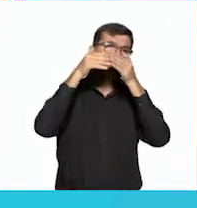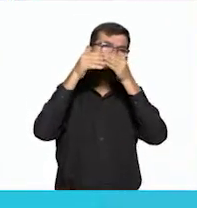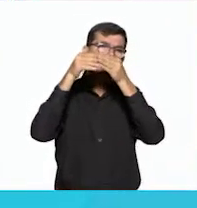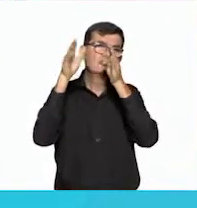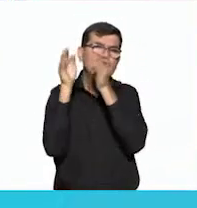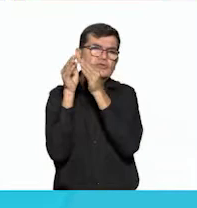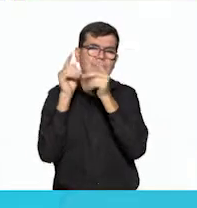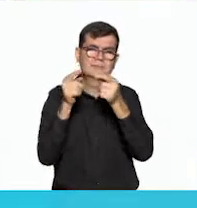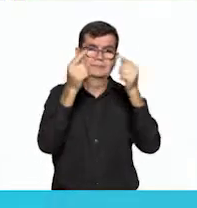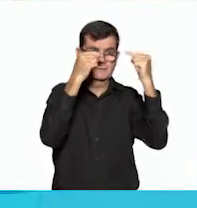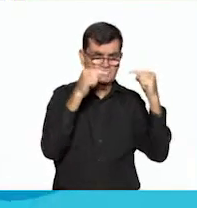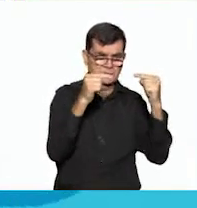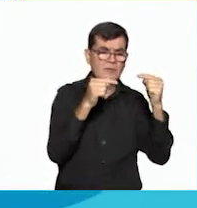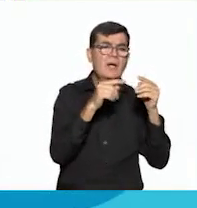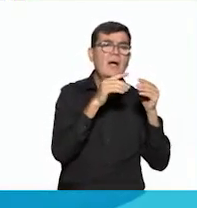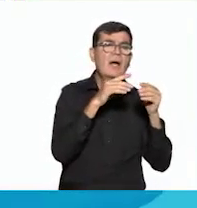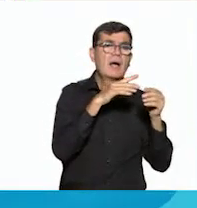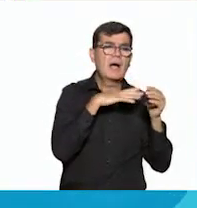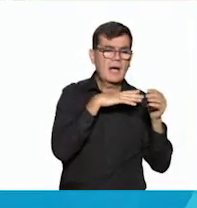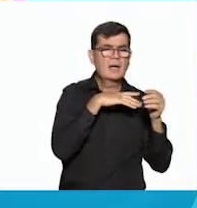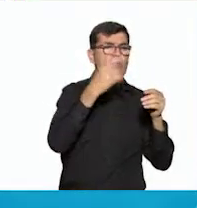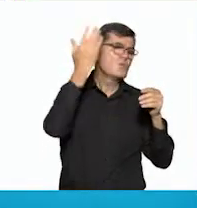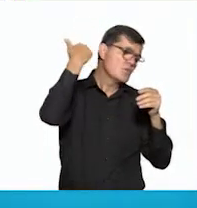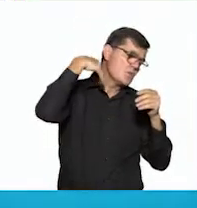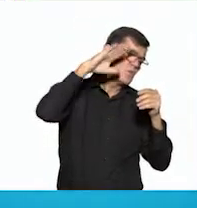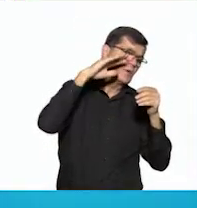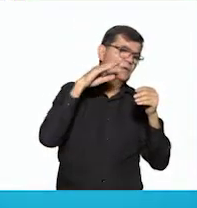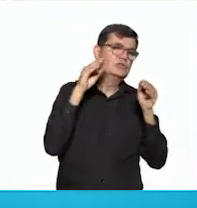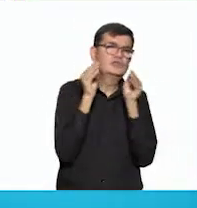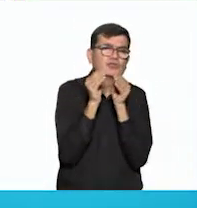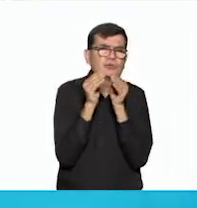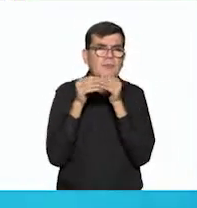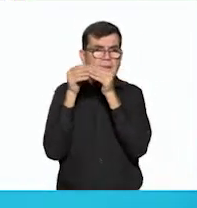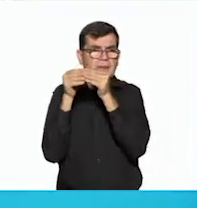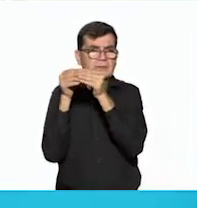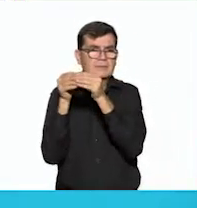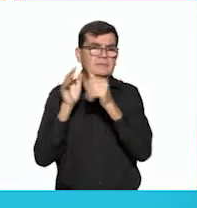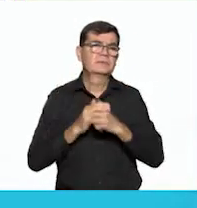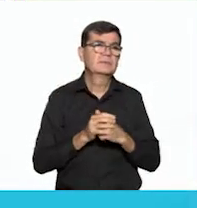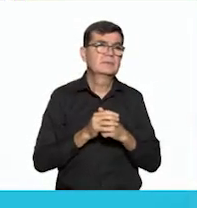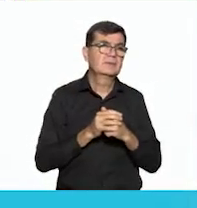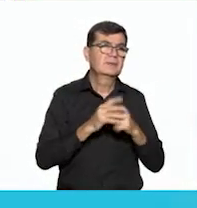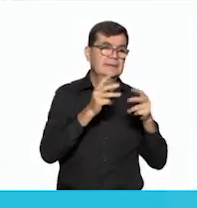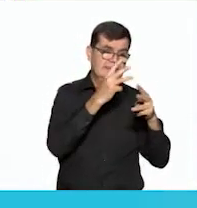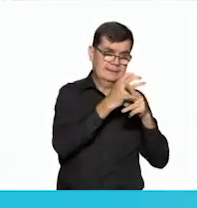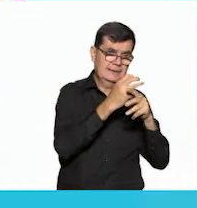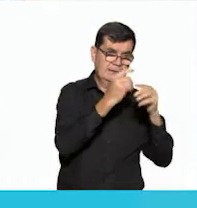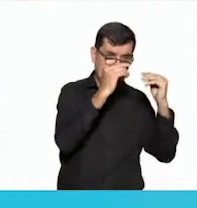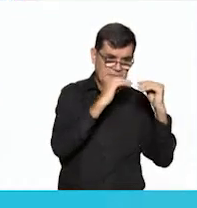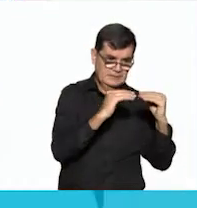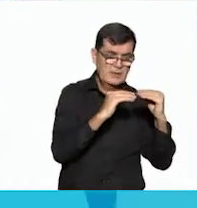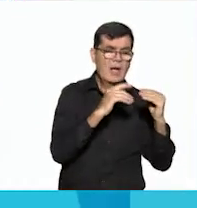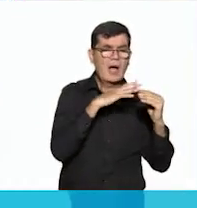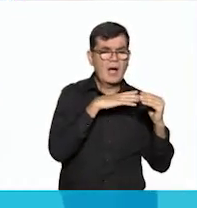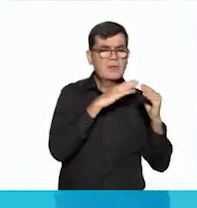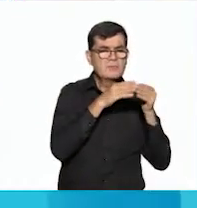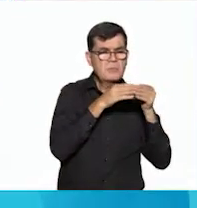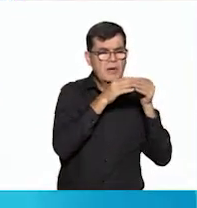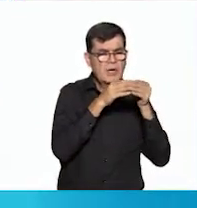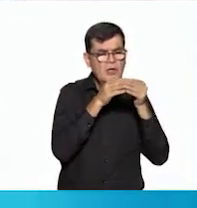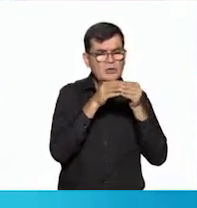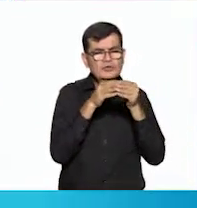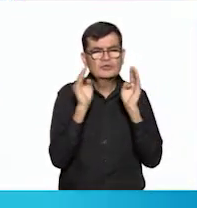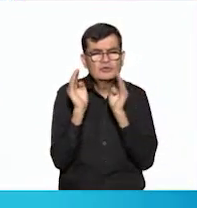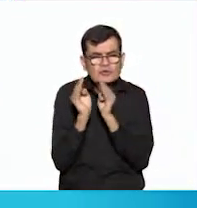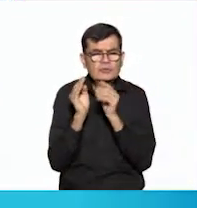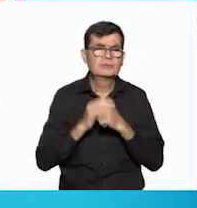chiquito. El segundo. Había una vez un chiquito barco. El tercero. Había una vez un barco